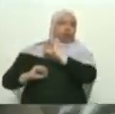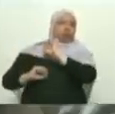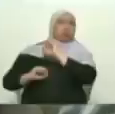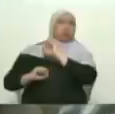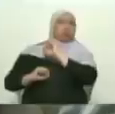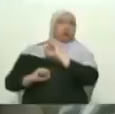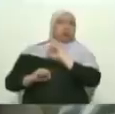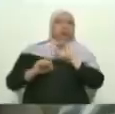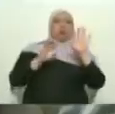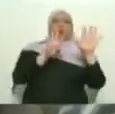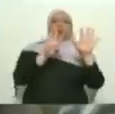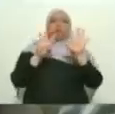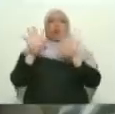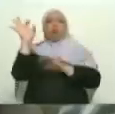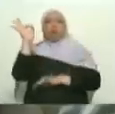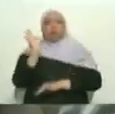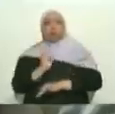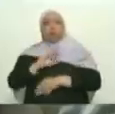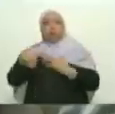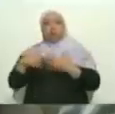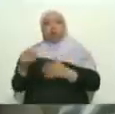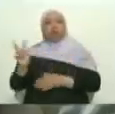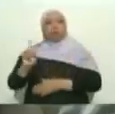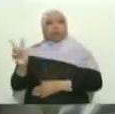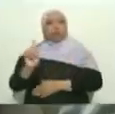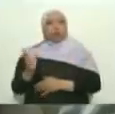un 99% de la nación venezolana.